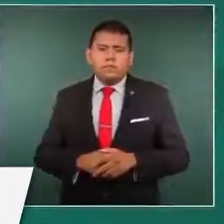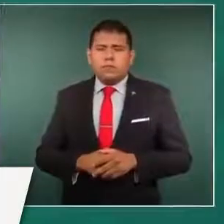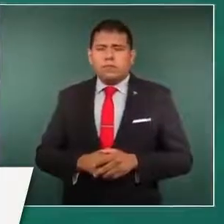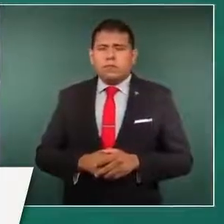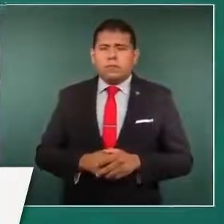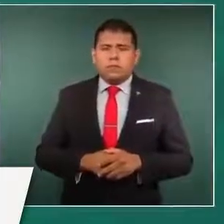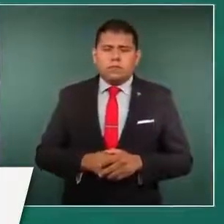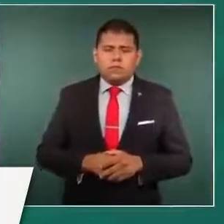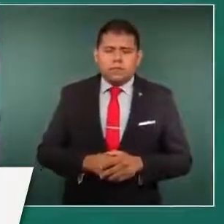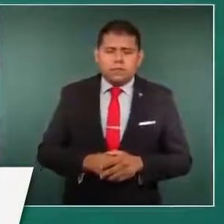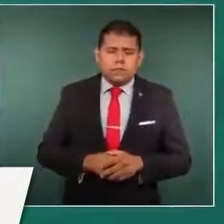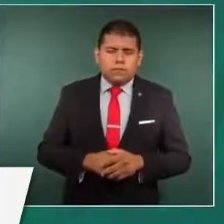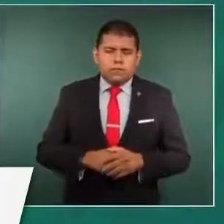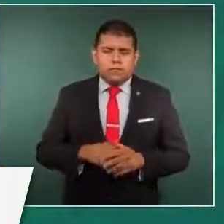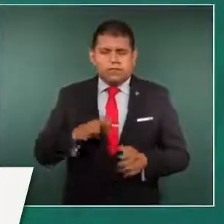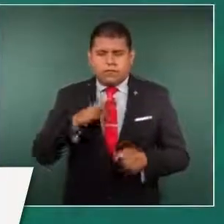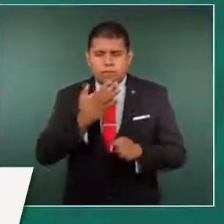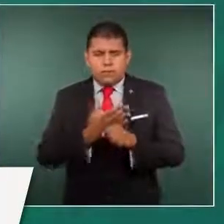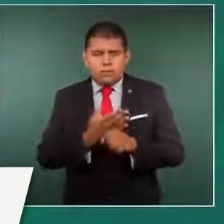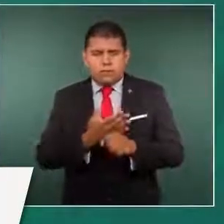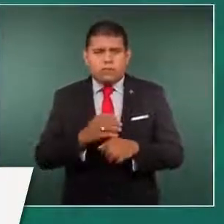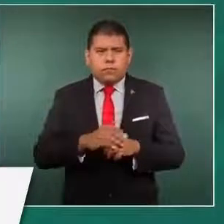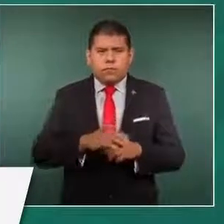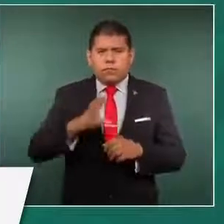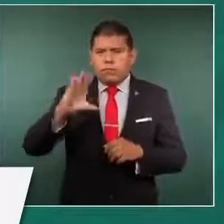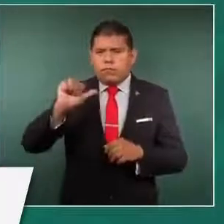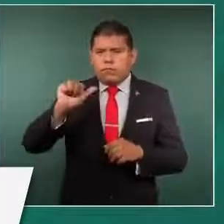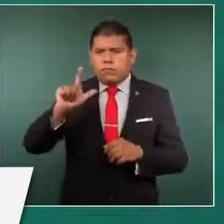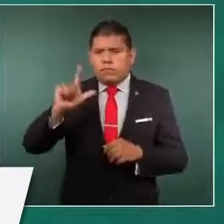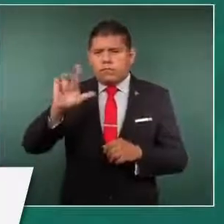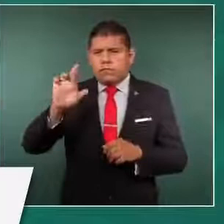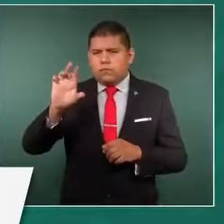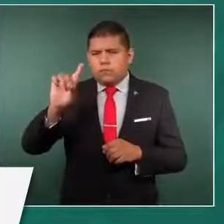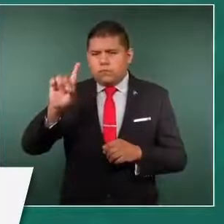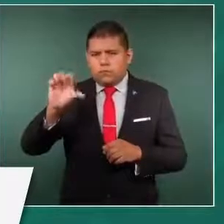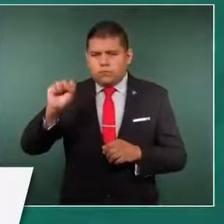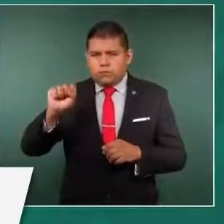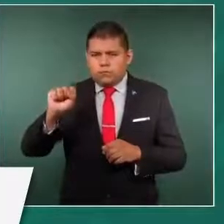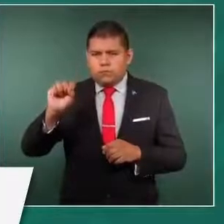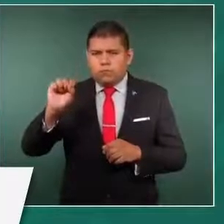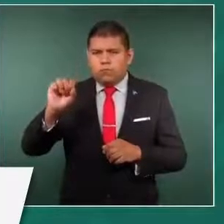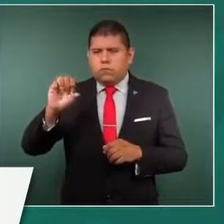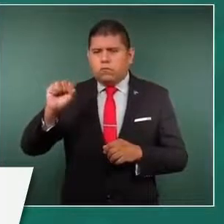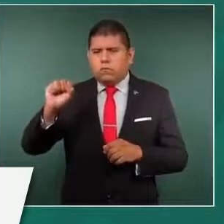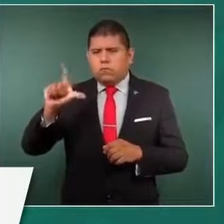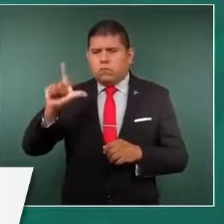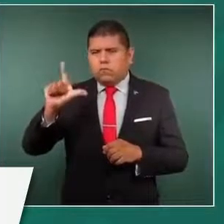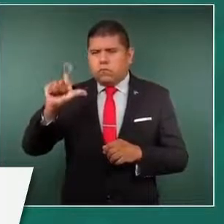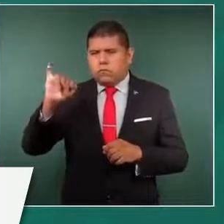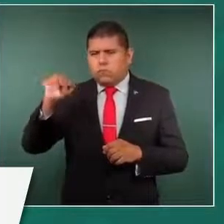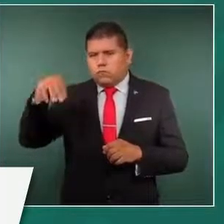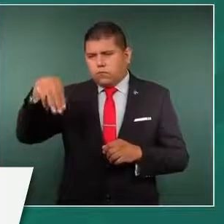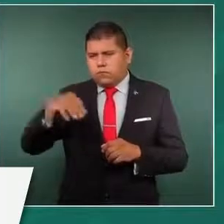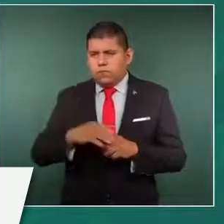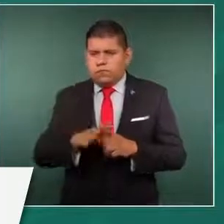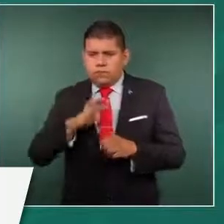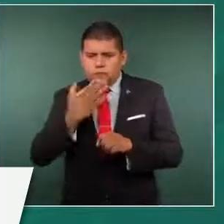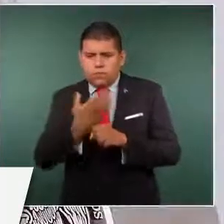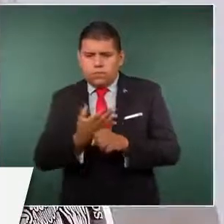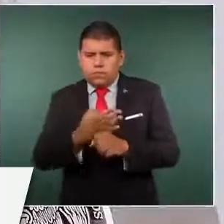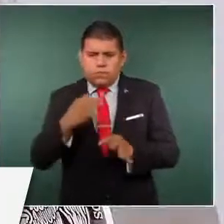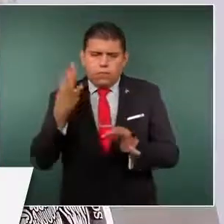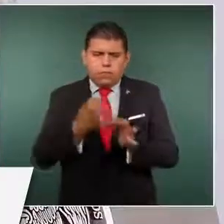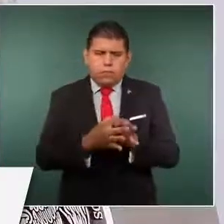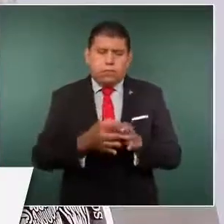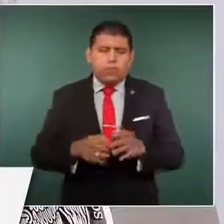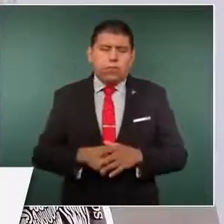sociedad en la que participa Carlos Slim. Entonces, yo estoy seguro que van a cumplir. Llevan